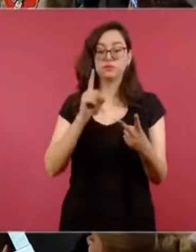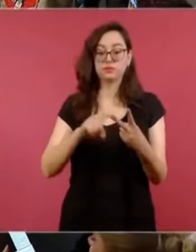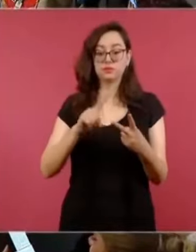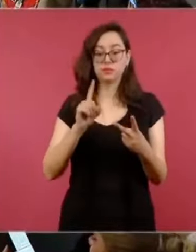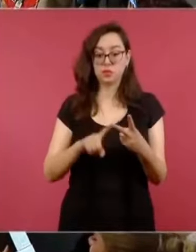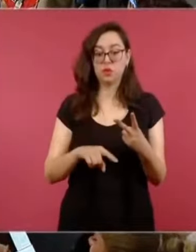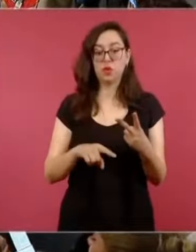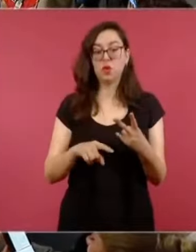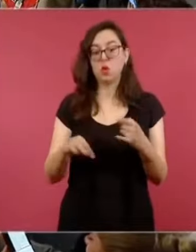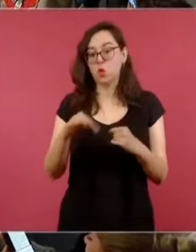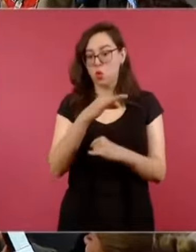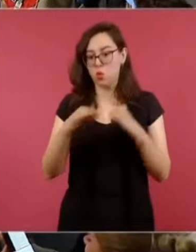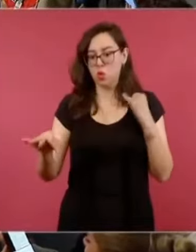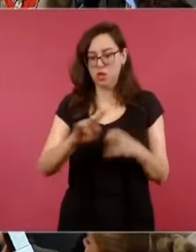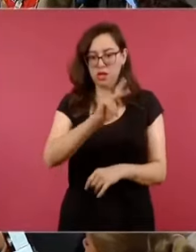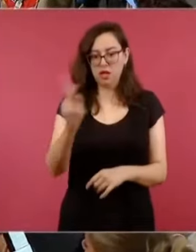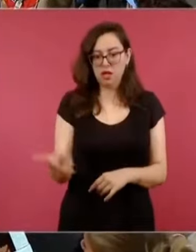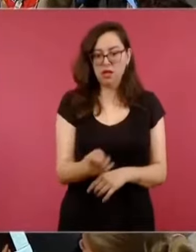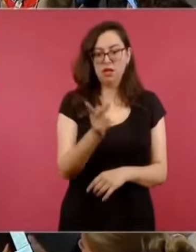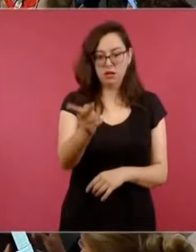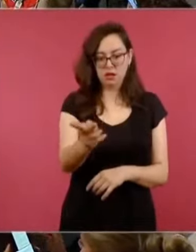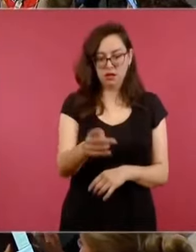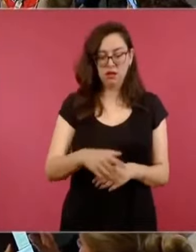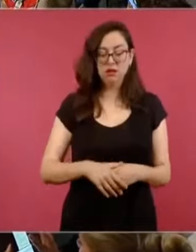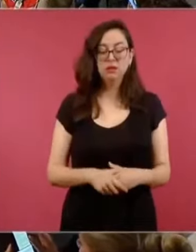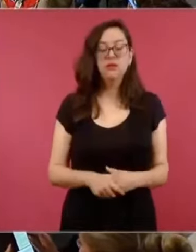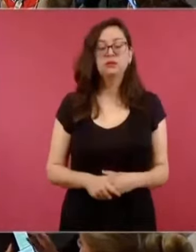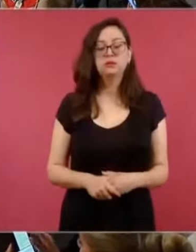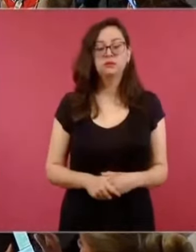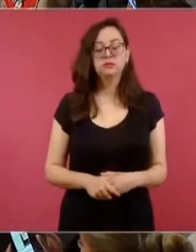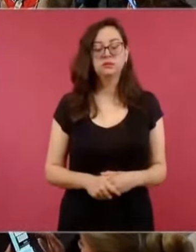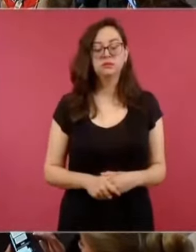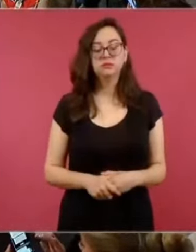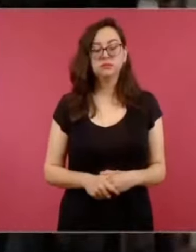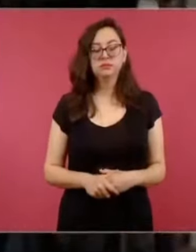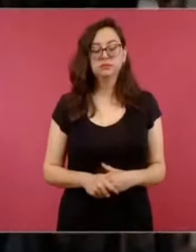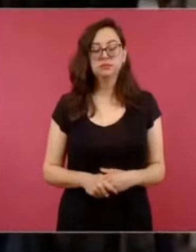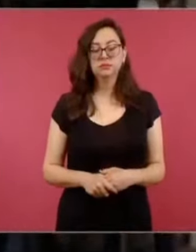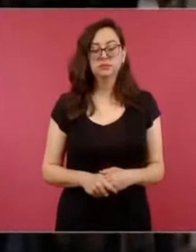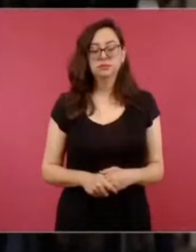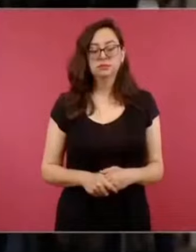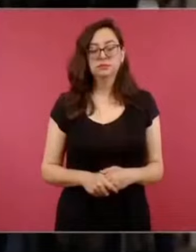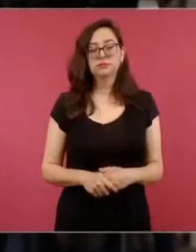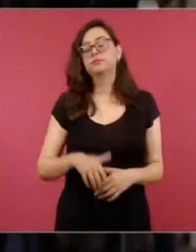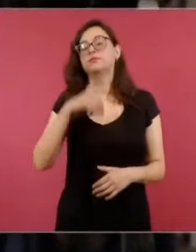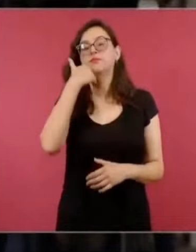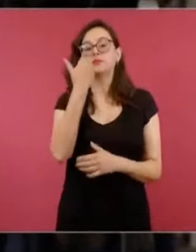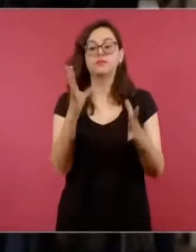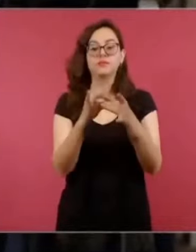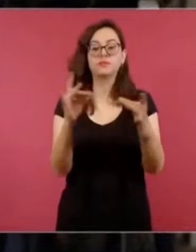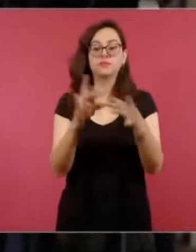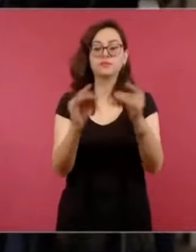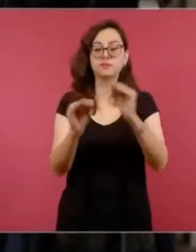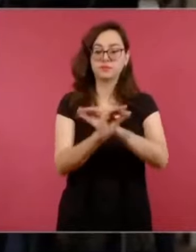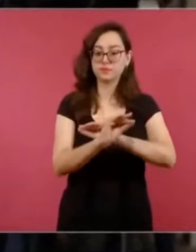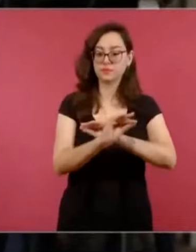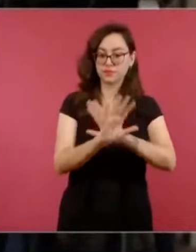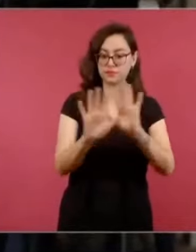Y última participación, presidente, quisiera hacer, número uno, pues una aclaración, porque hay